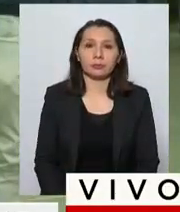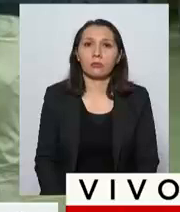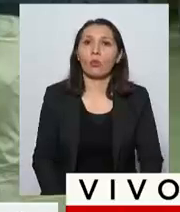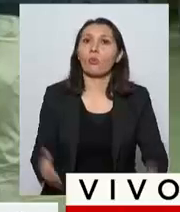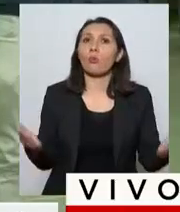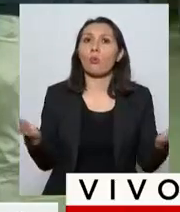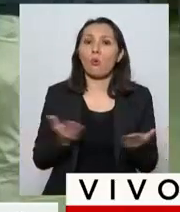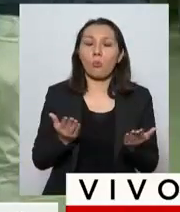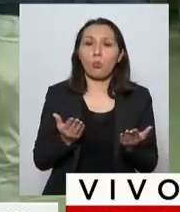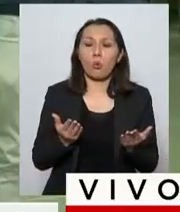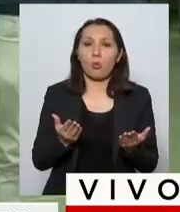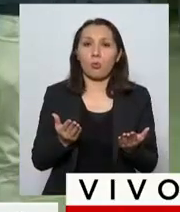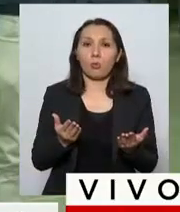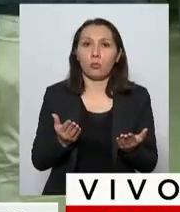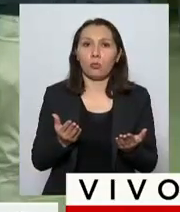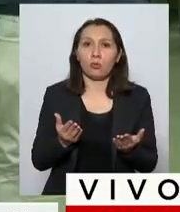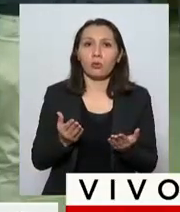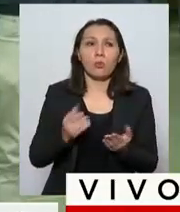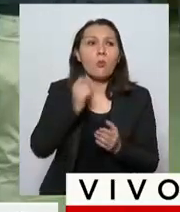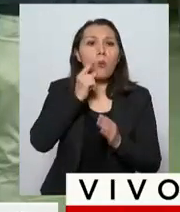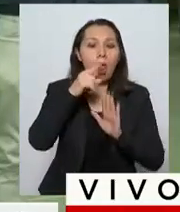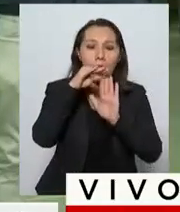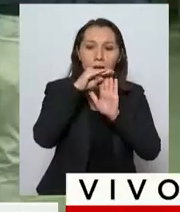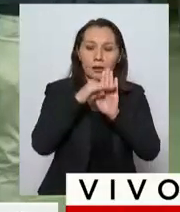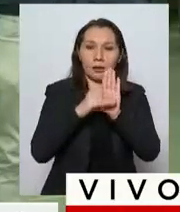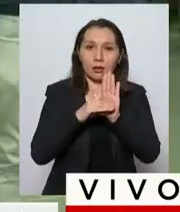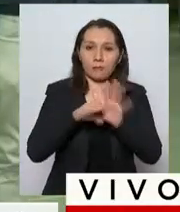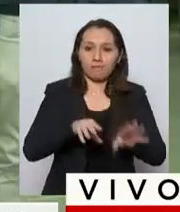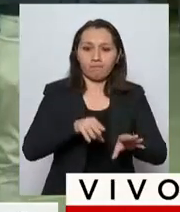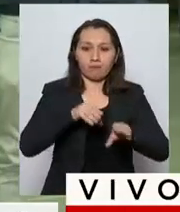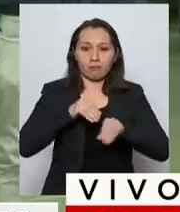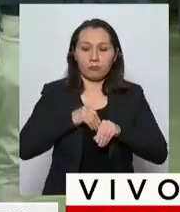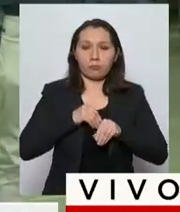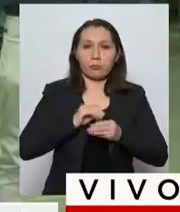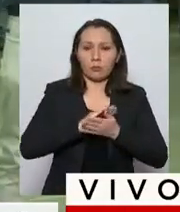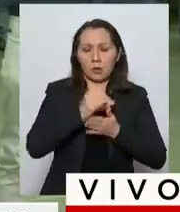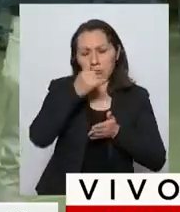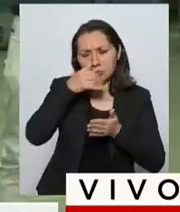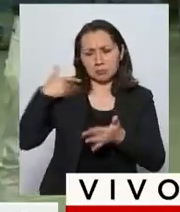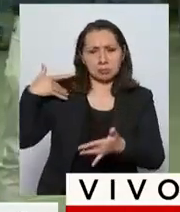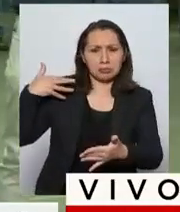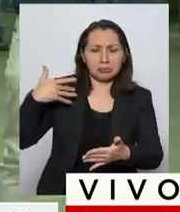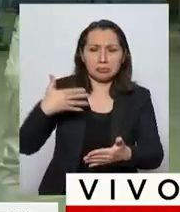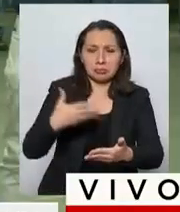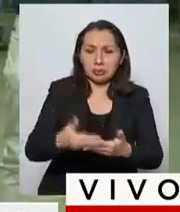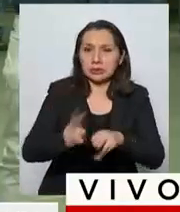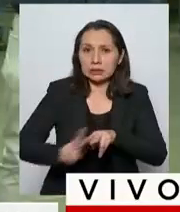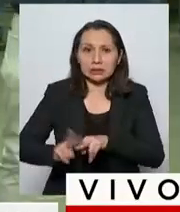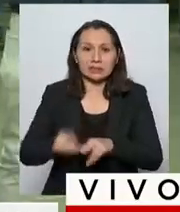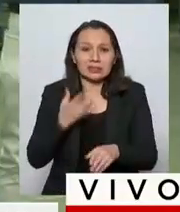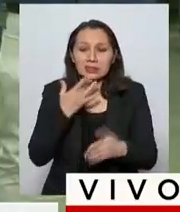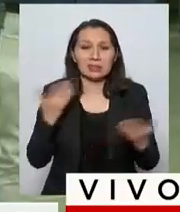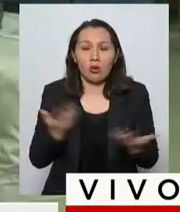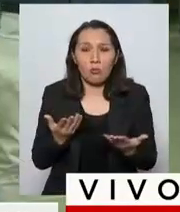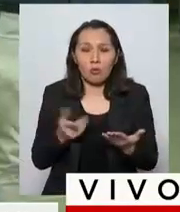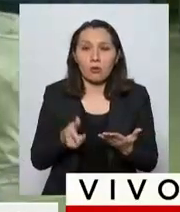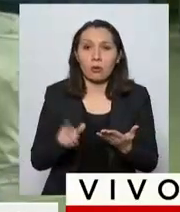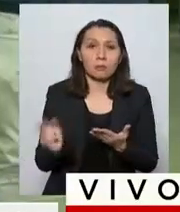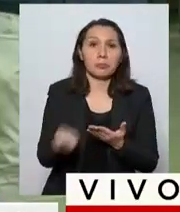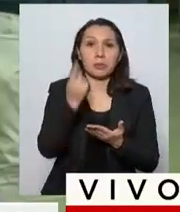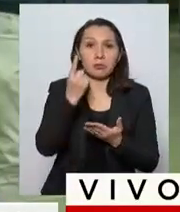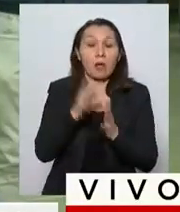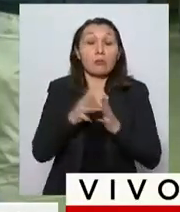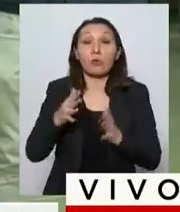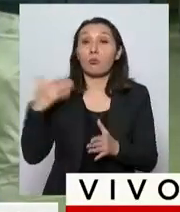¿Cómo y qué medidas hemos ido tomando a lo largo del tiempo? En primer lugar, medidas